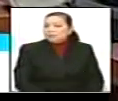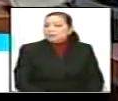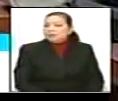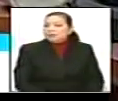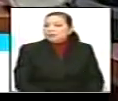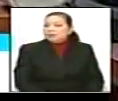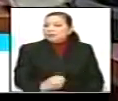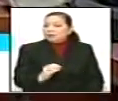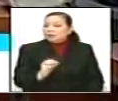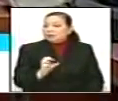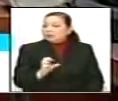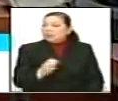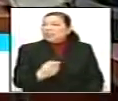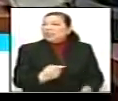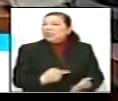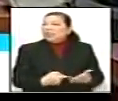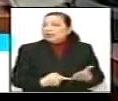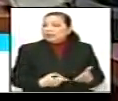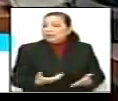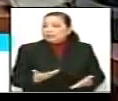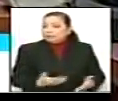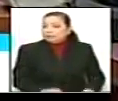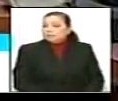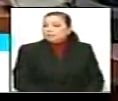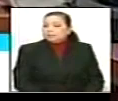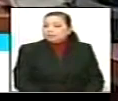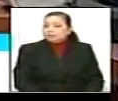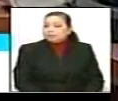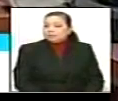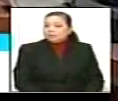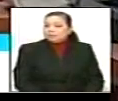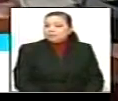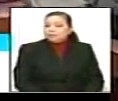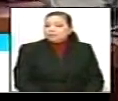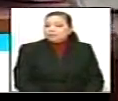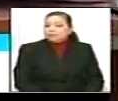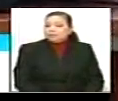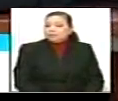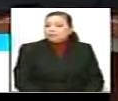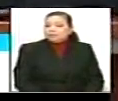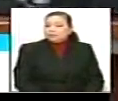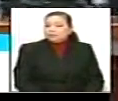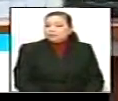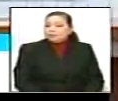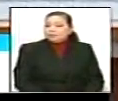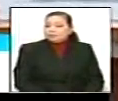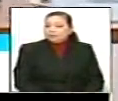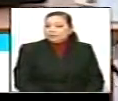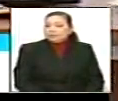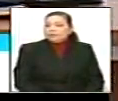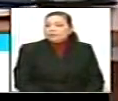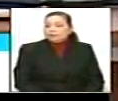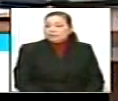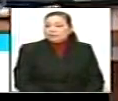mandado a la OCE, a la Contraloría? ¿Qué decisiones ha tomado su gestión, por favor? Va a responder el